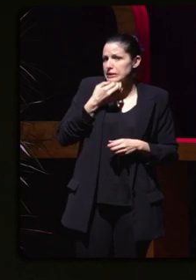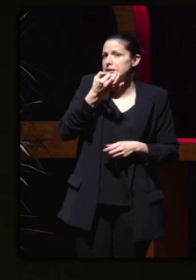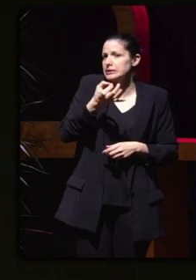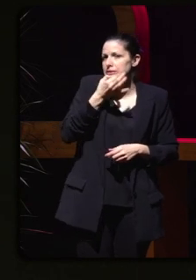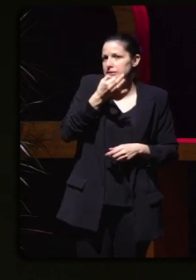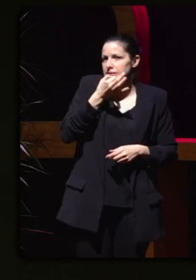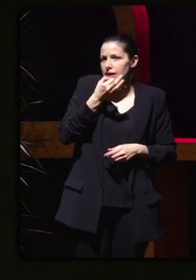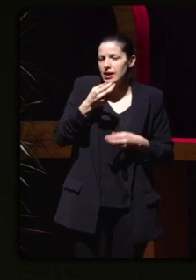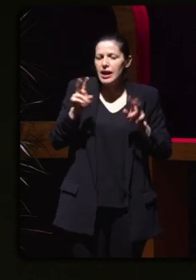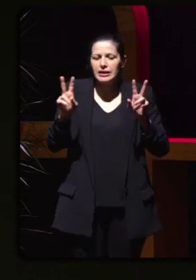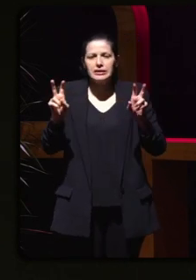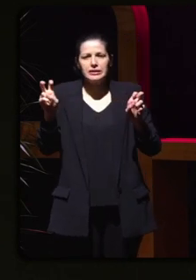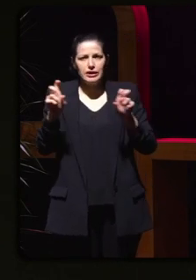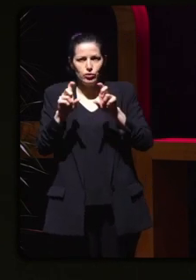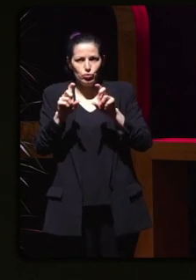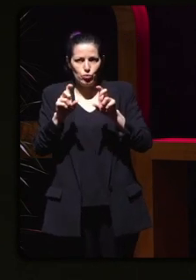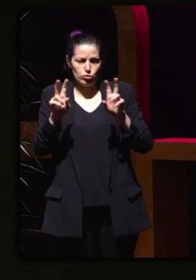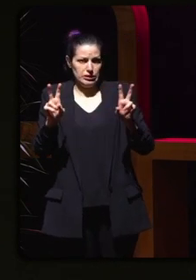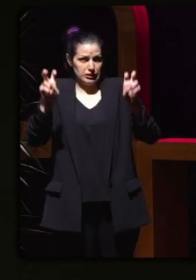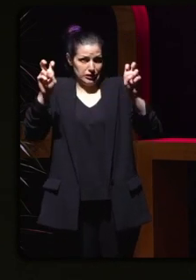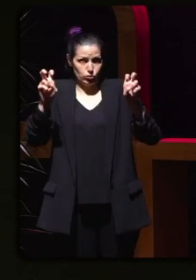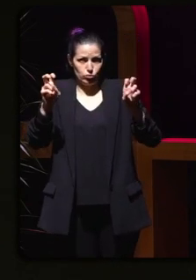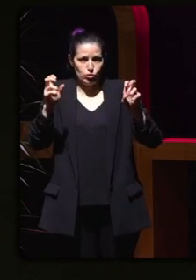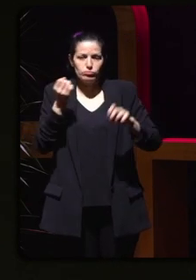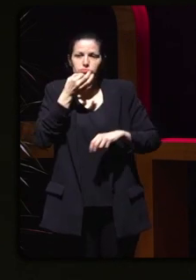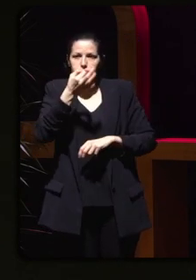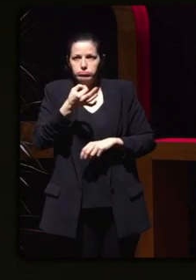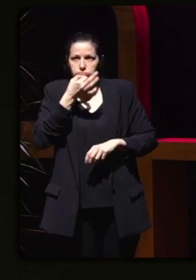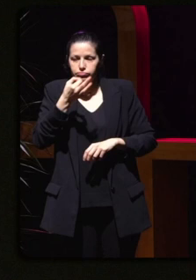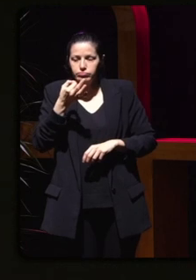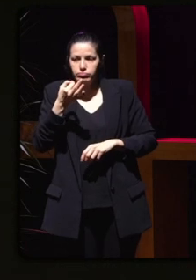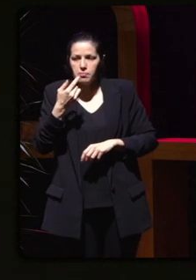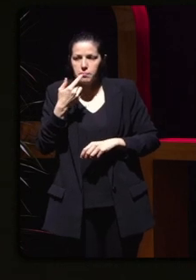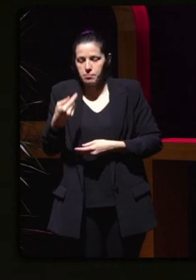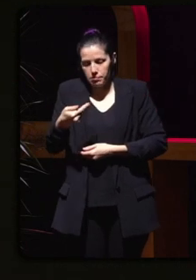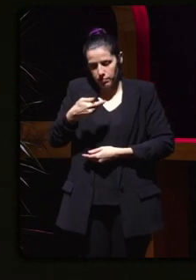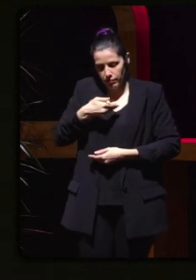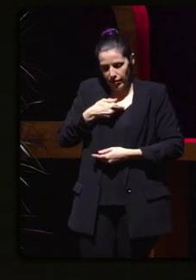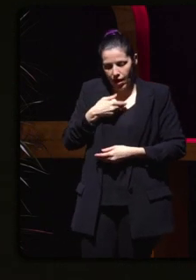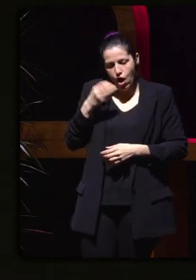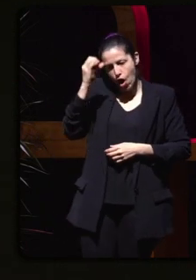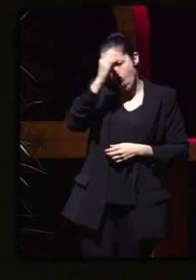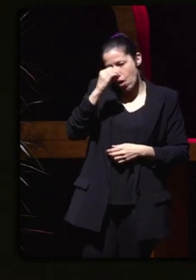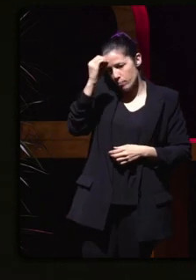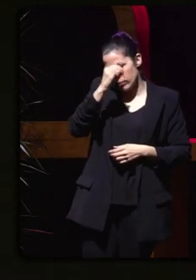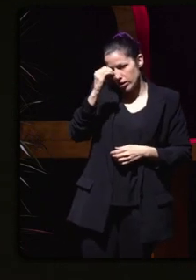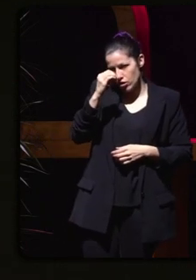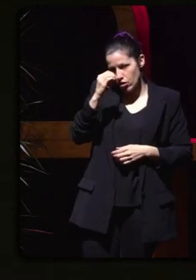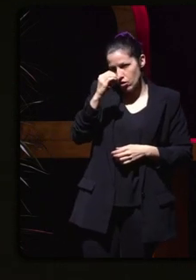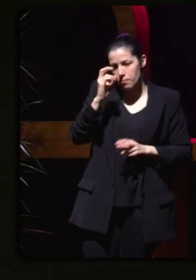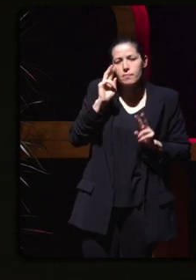a mí me parece fantástico que es opinar sobre lo que vemos en el fondo pensé no es esto lo que